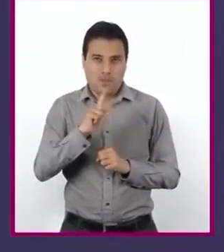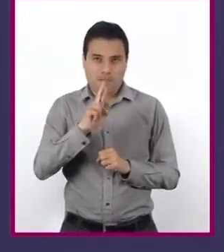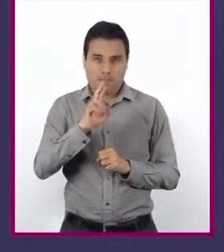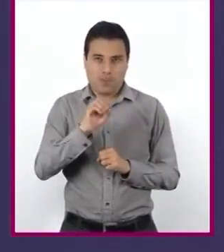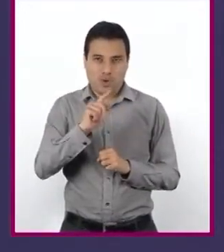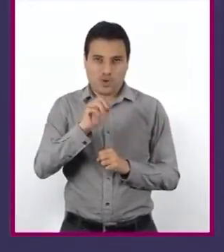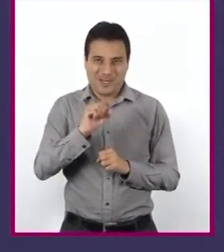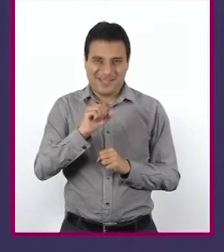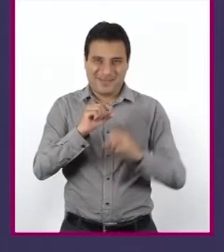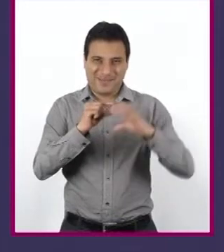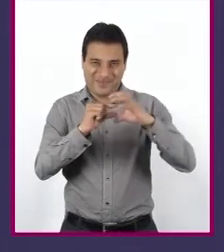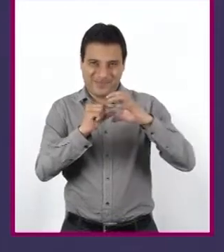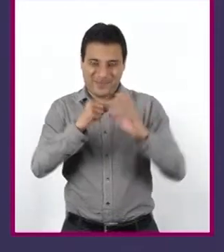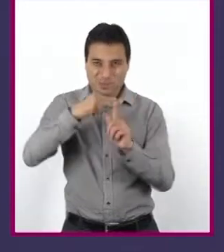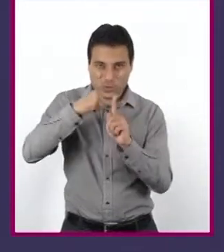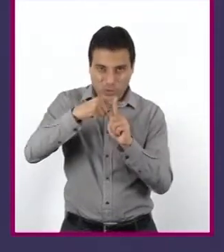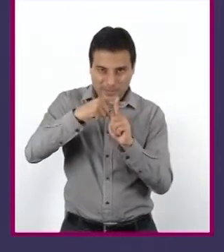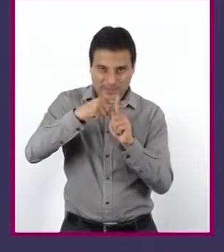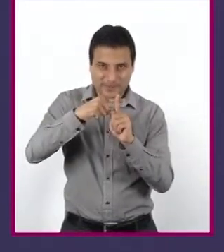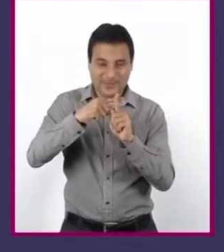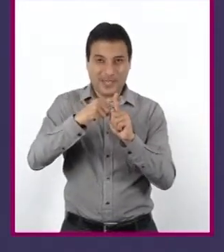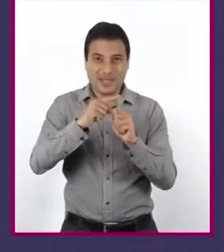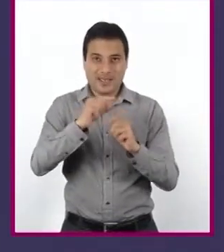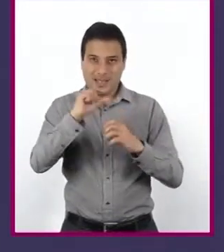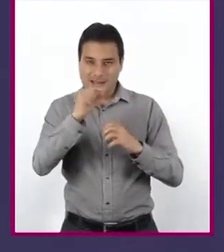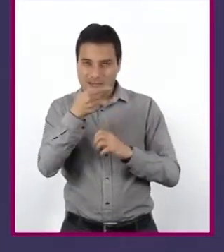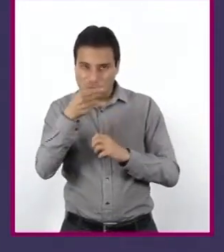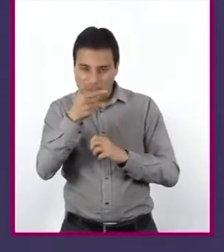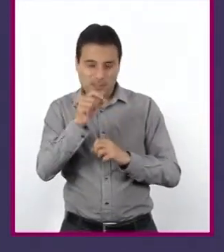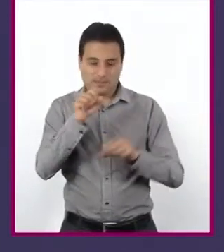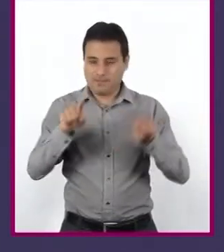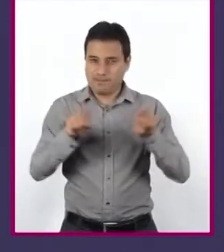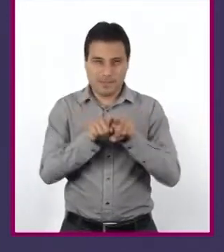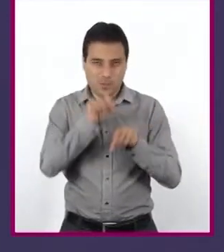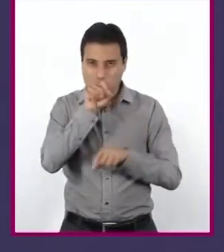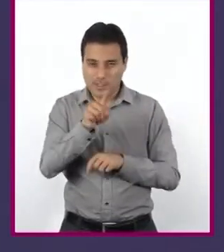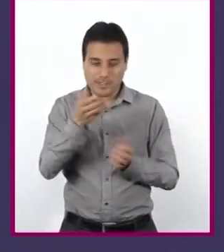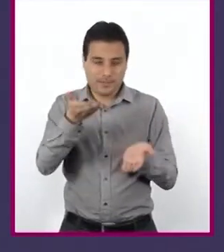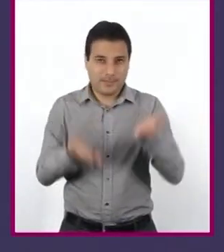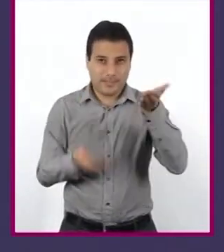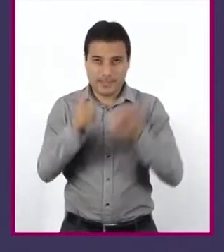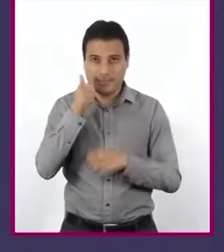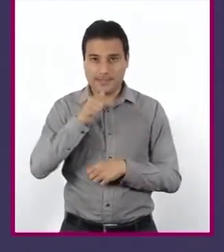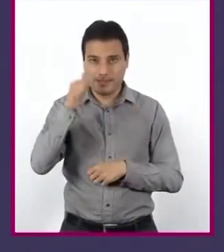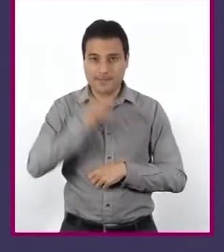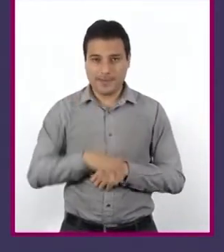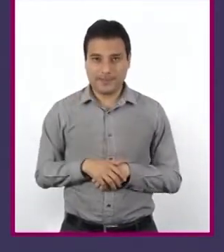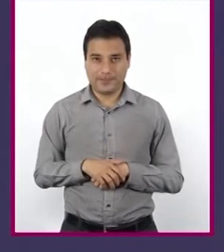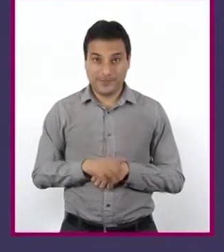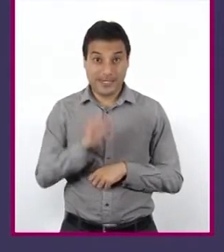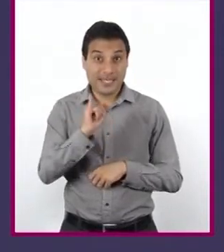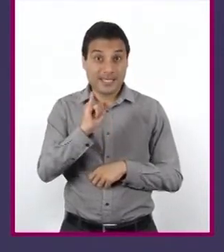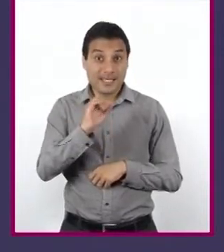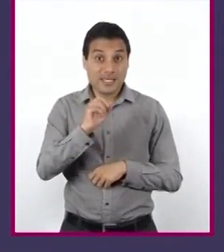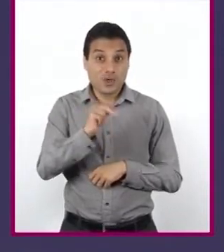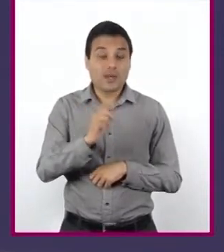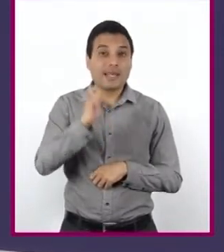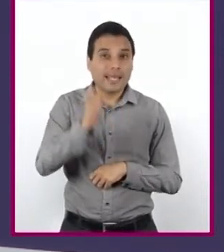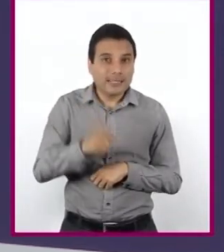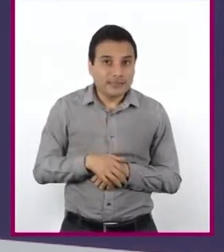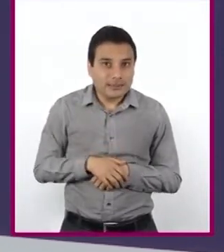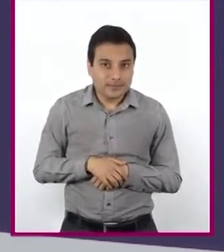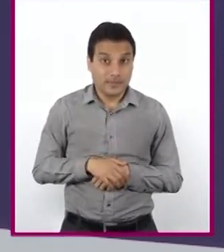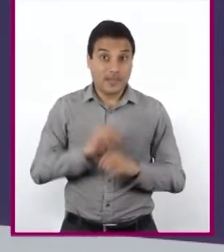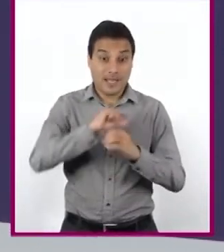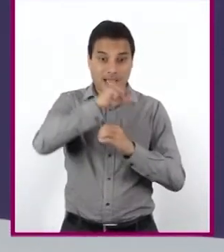protones que de electrones. Los iones son átomos de elementos químicos cargados eléctricamente.